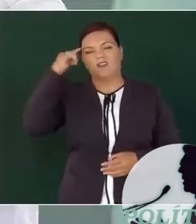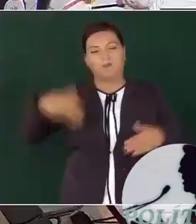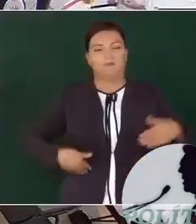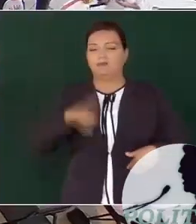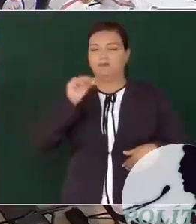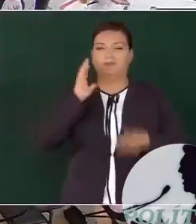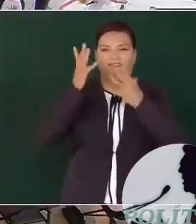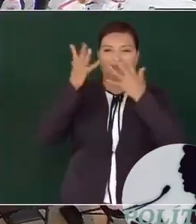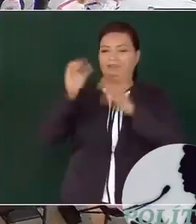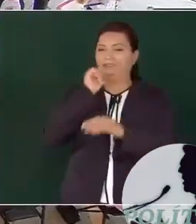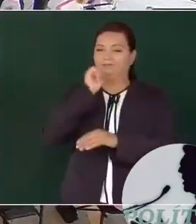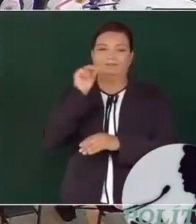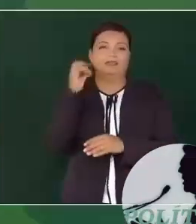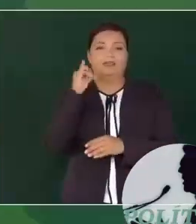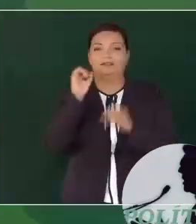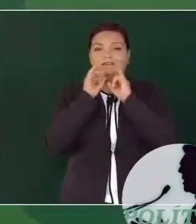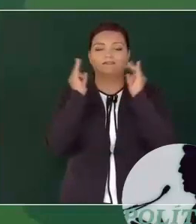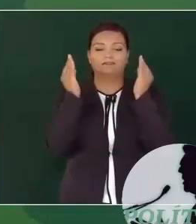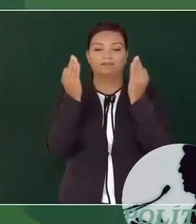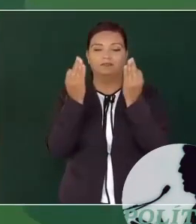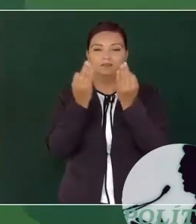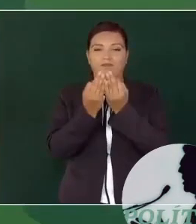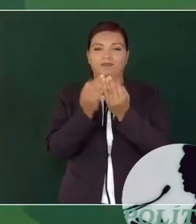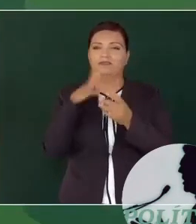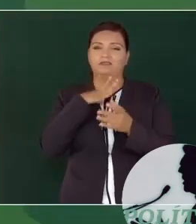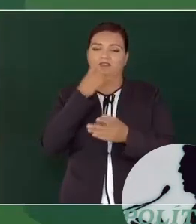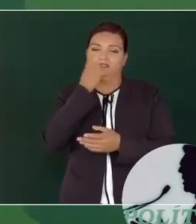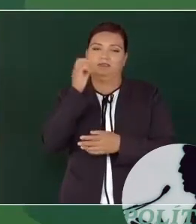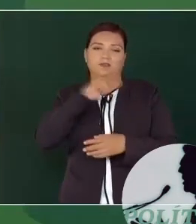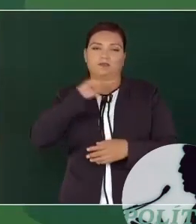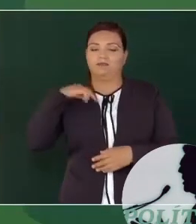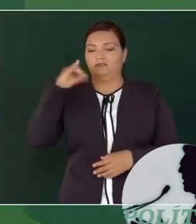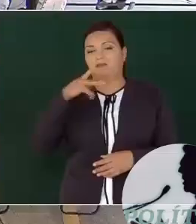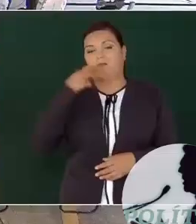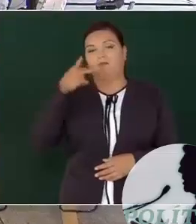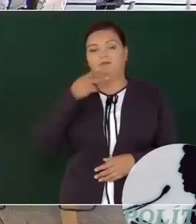están reclamando nada, esa es la forma en que nos expresamos nosotros.